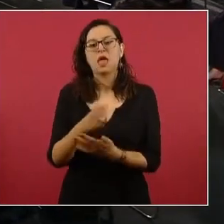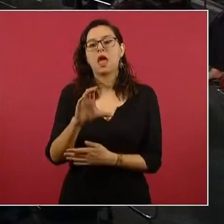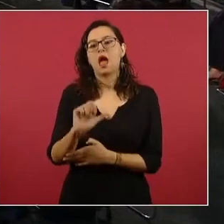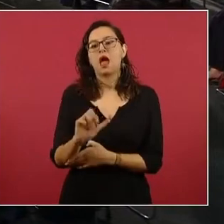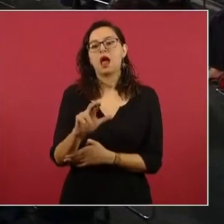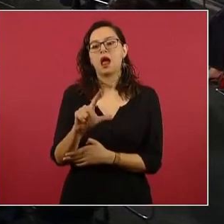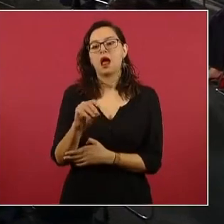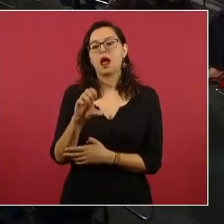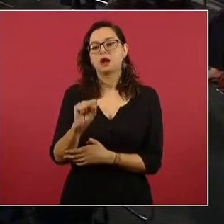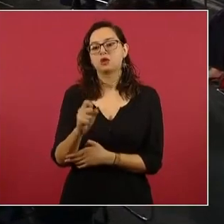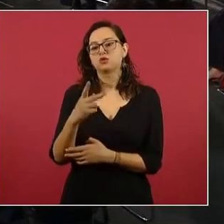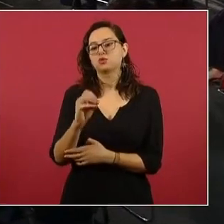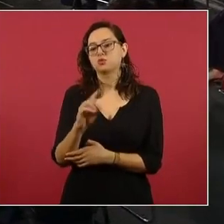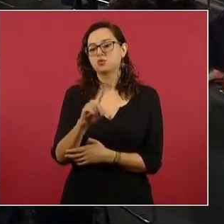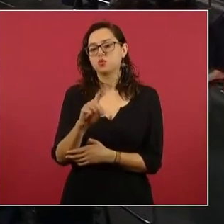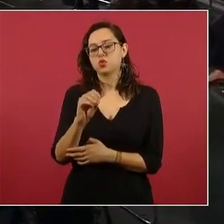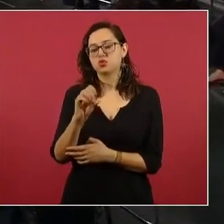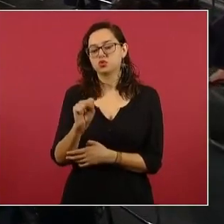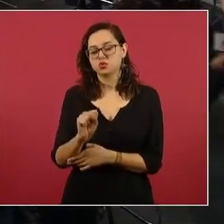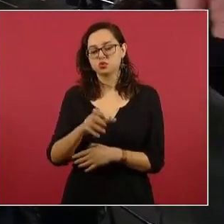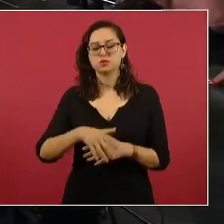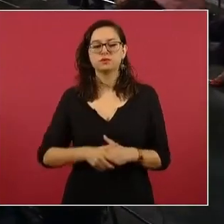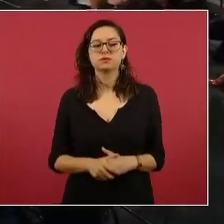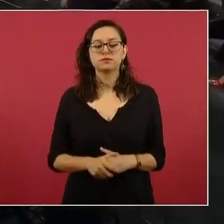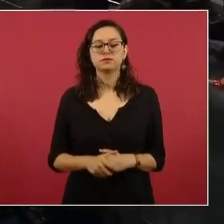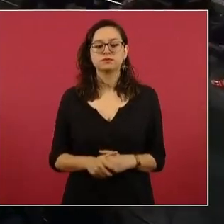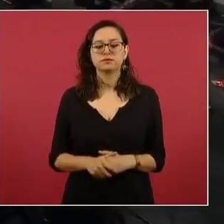revista Petróleo y Energía.